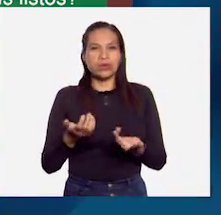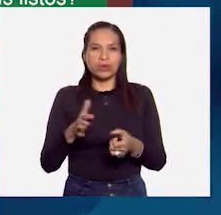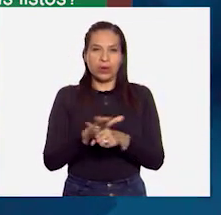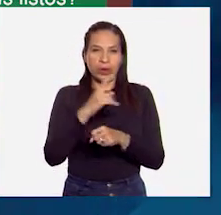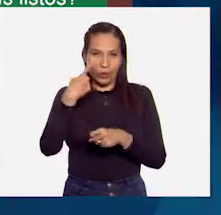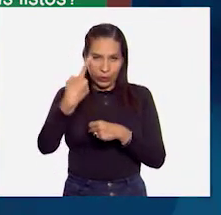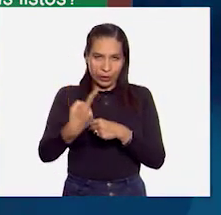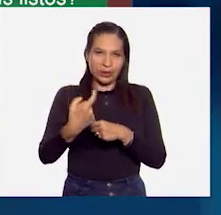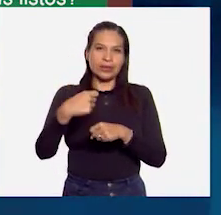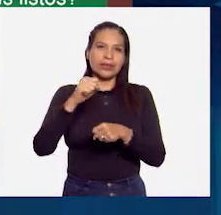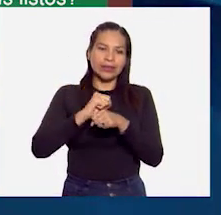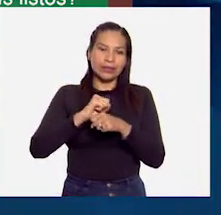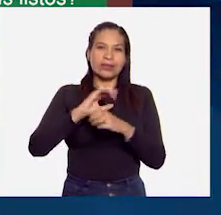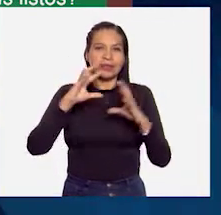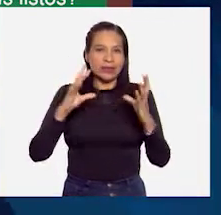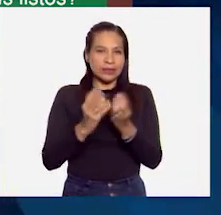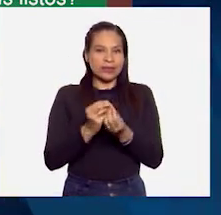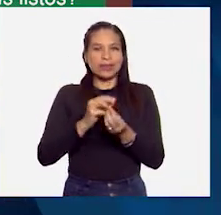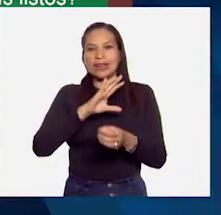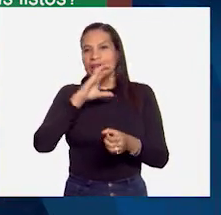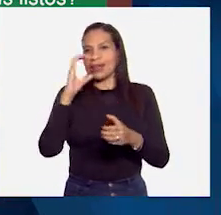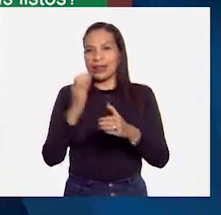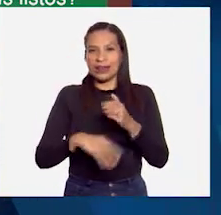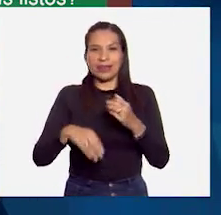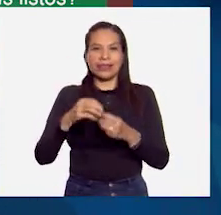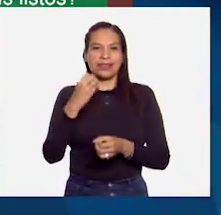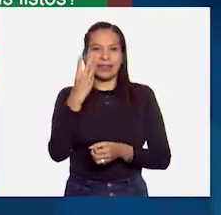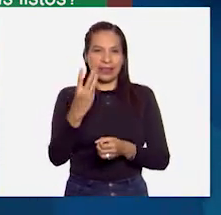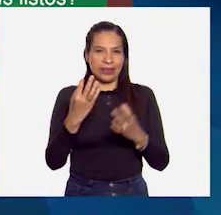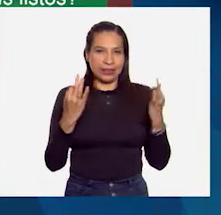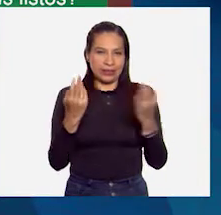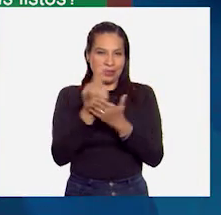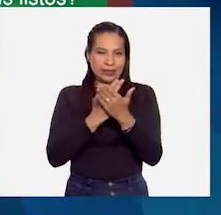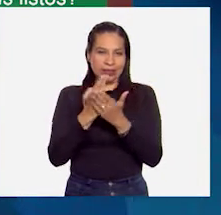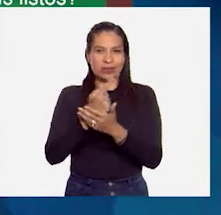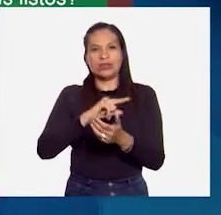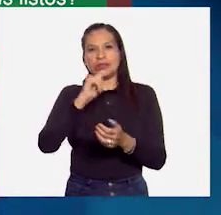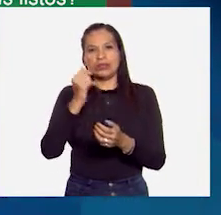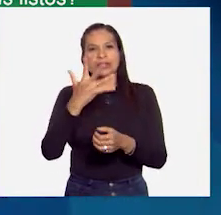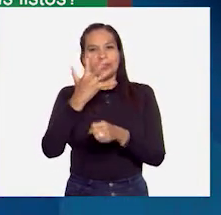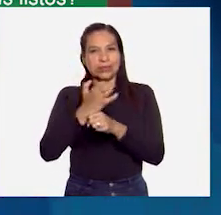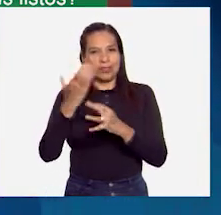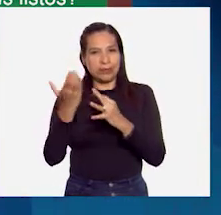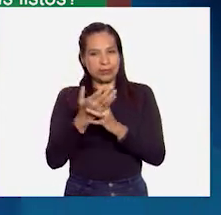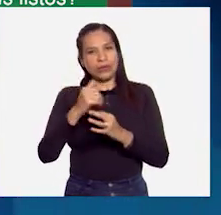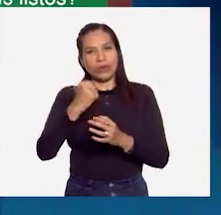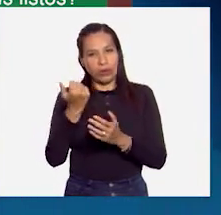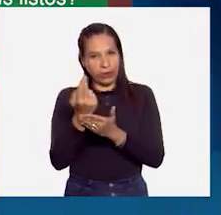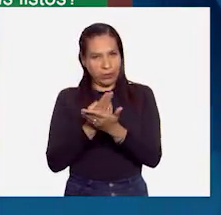la siguiente semana alcanzó a terminar 3 mandalas y 1/5 parte de otro.